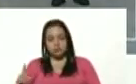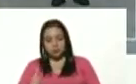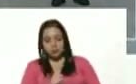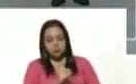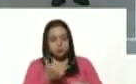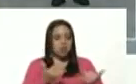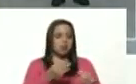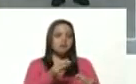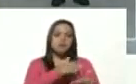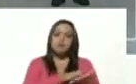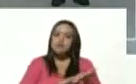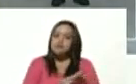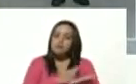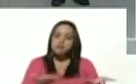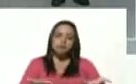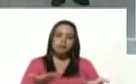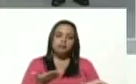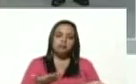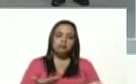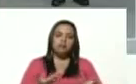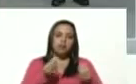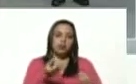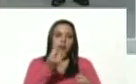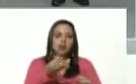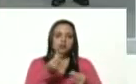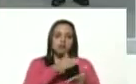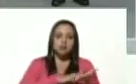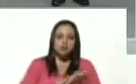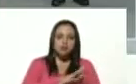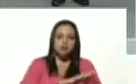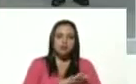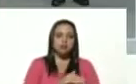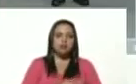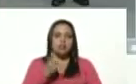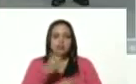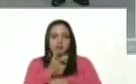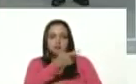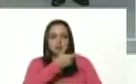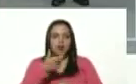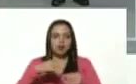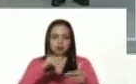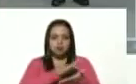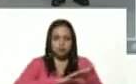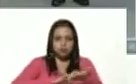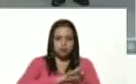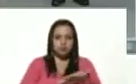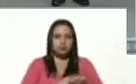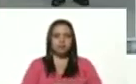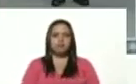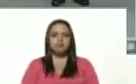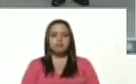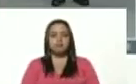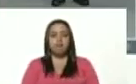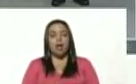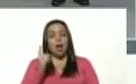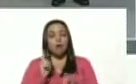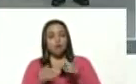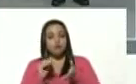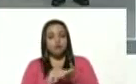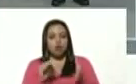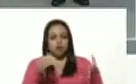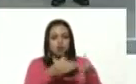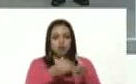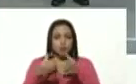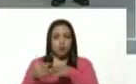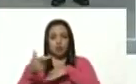solucionó, cuál es la solución. Como vecinos, como ciudadanos, tenemos que buscar soluciones. A veces los organismos del Estado no